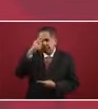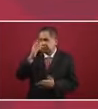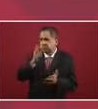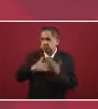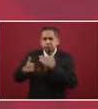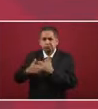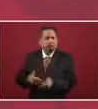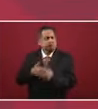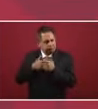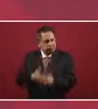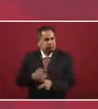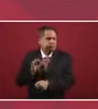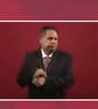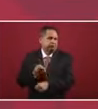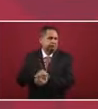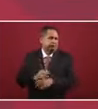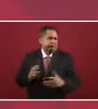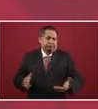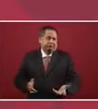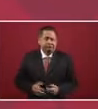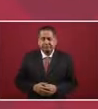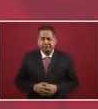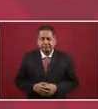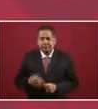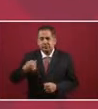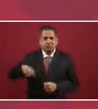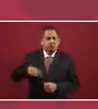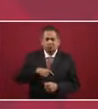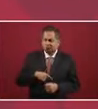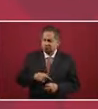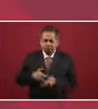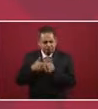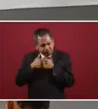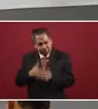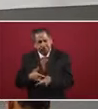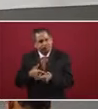México y somos perseverantes.